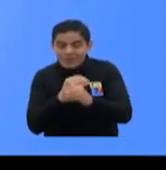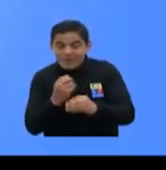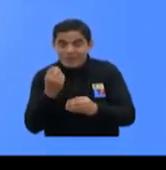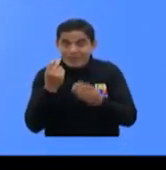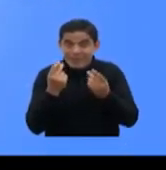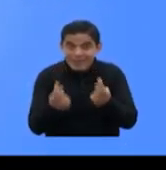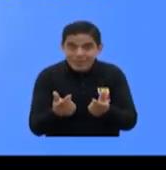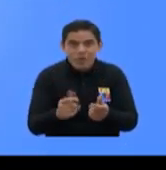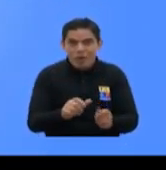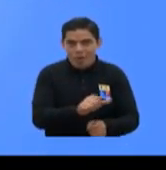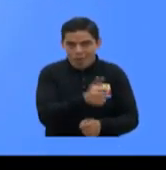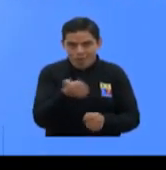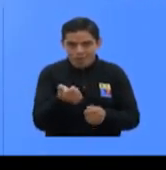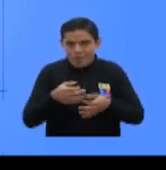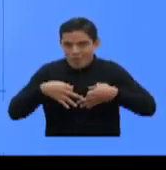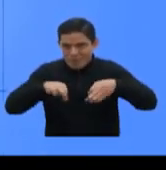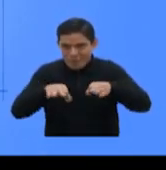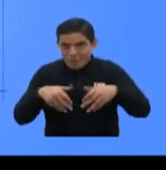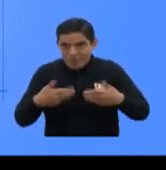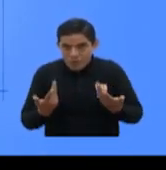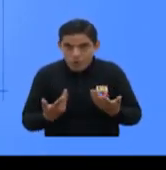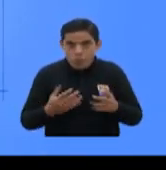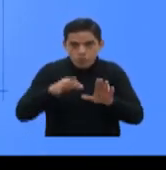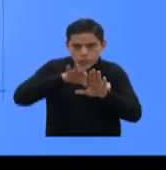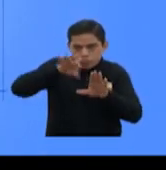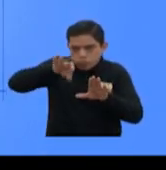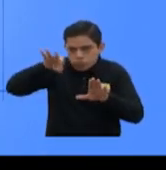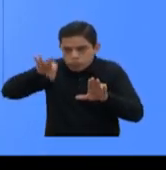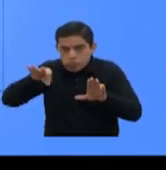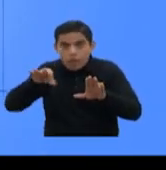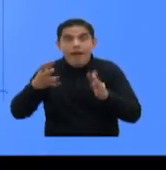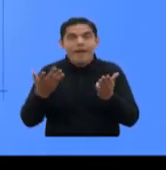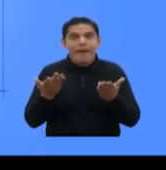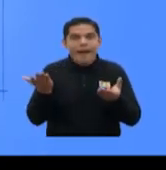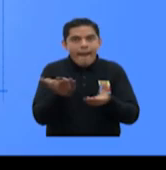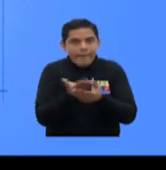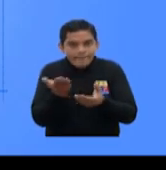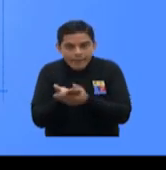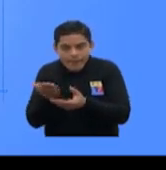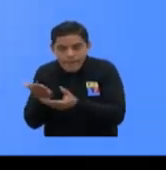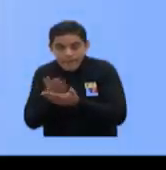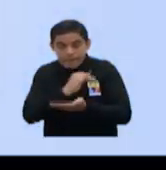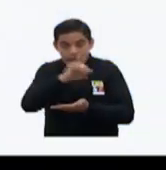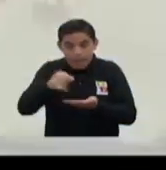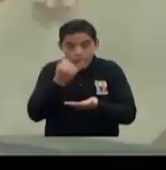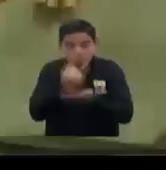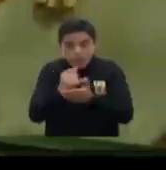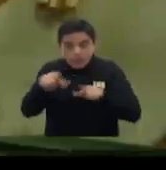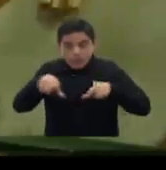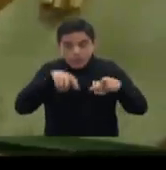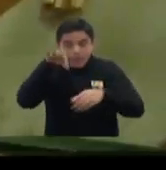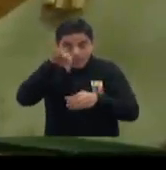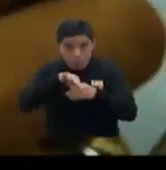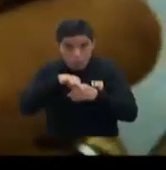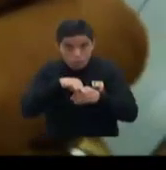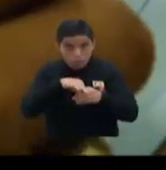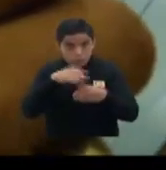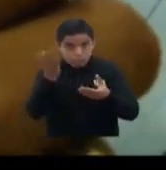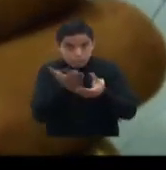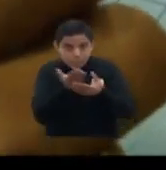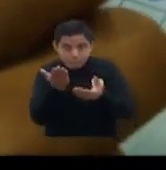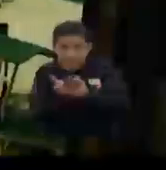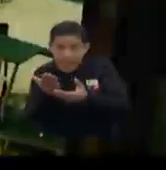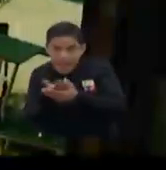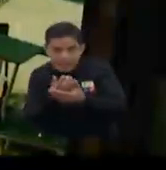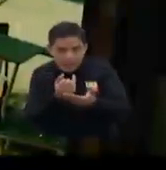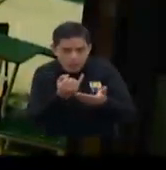Conteo rápido es una muestra matemática aleatoria estadística de las actas oficiales de escrutinio de las juntas receptoras del voto, que